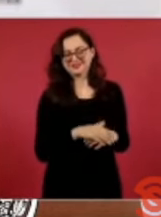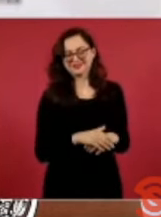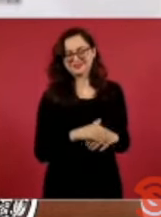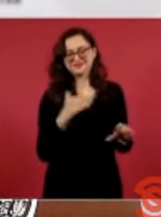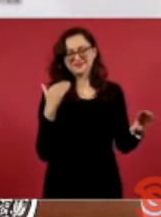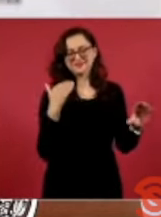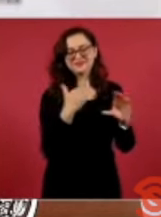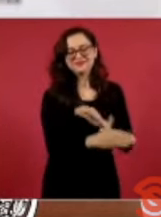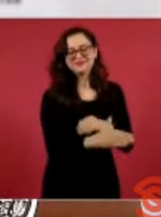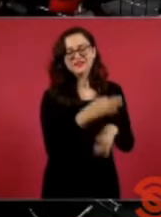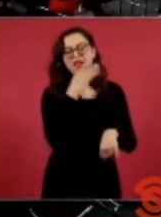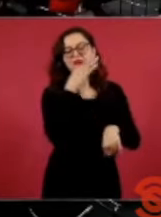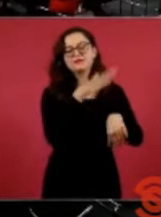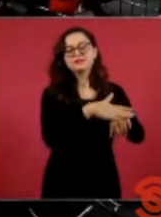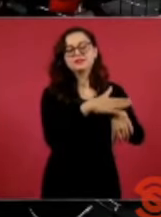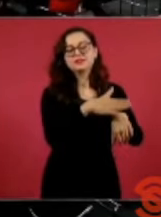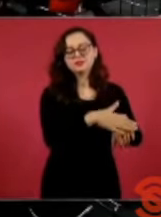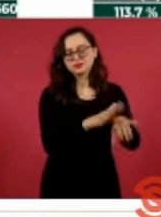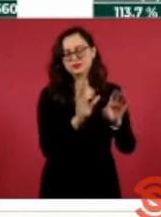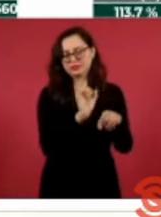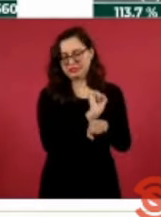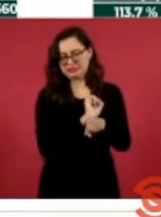un recado.